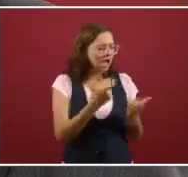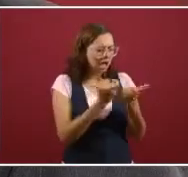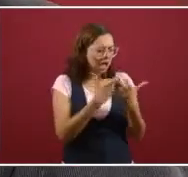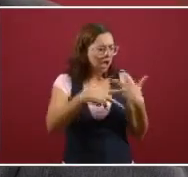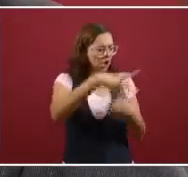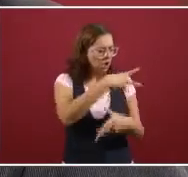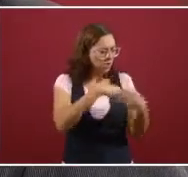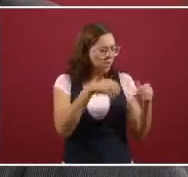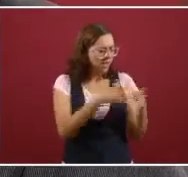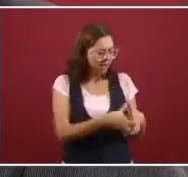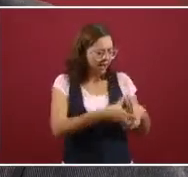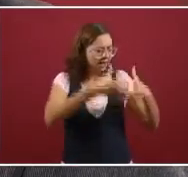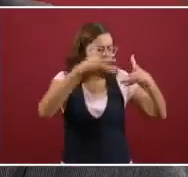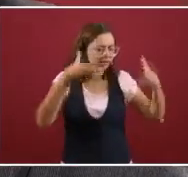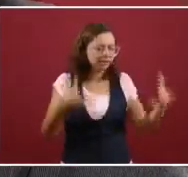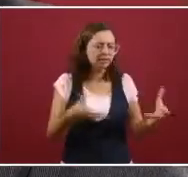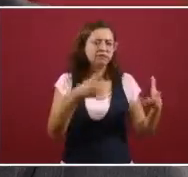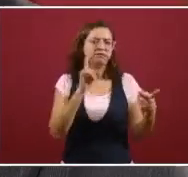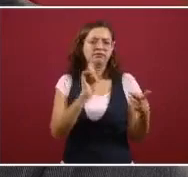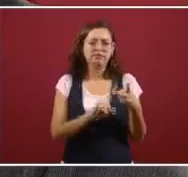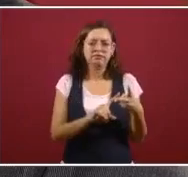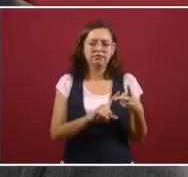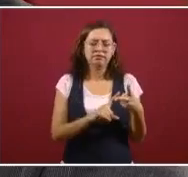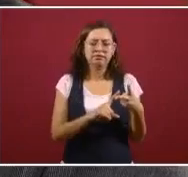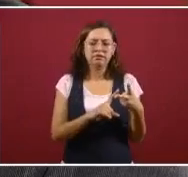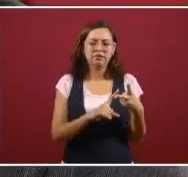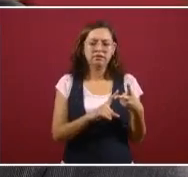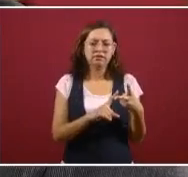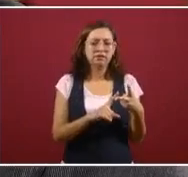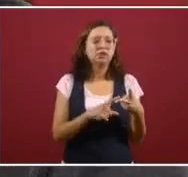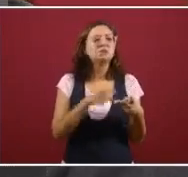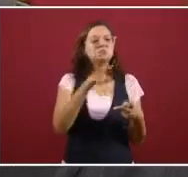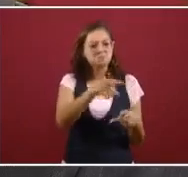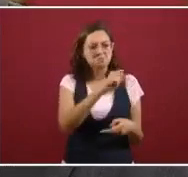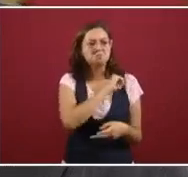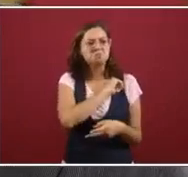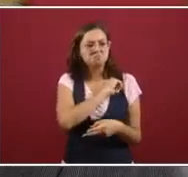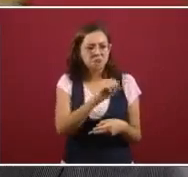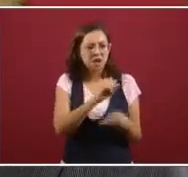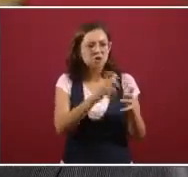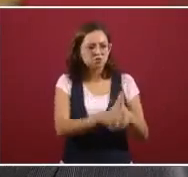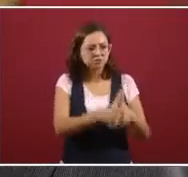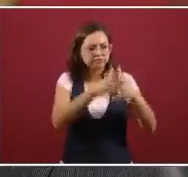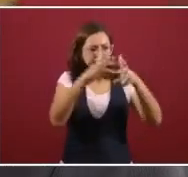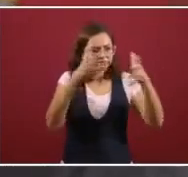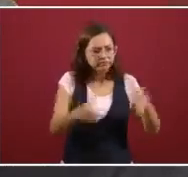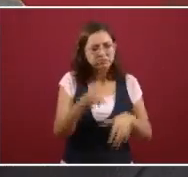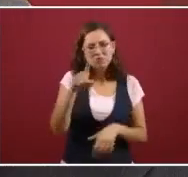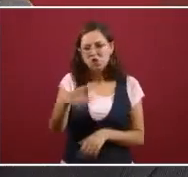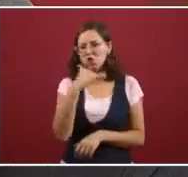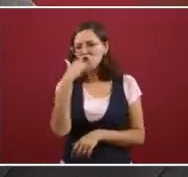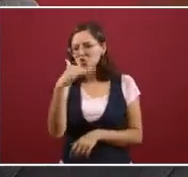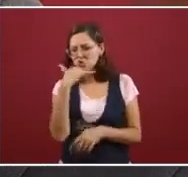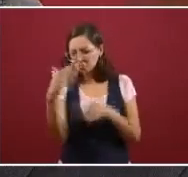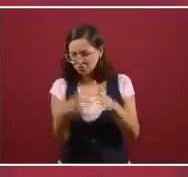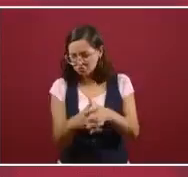bueno, cómo creció la delincuencia, cómo creció la corrupción, pero